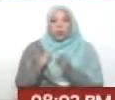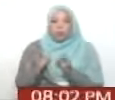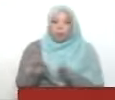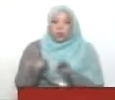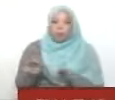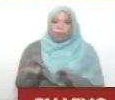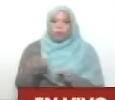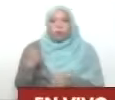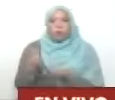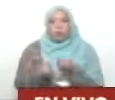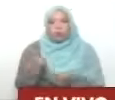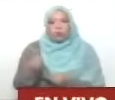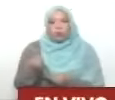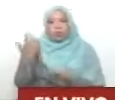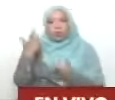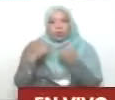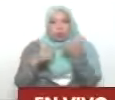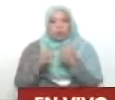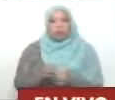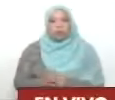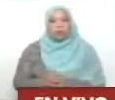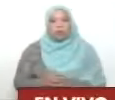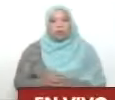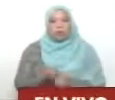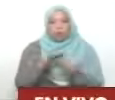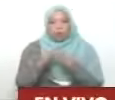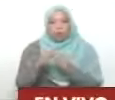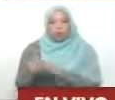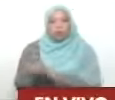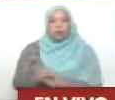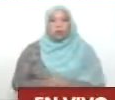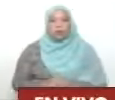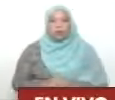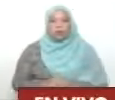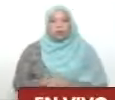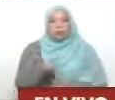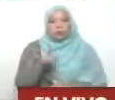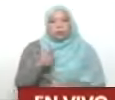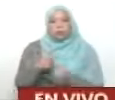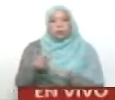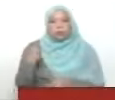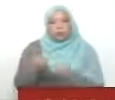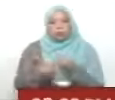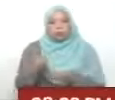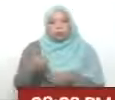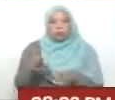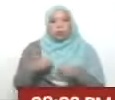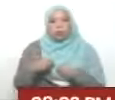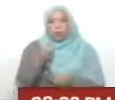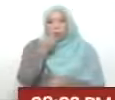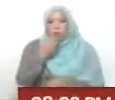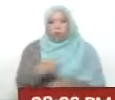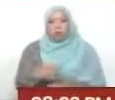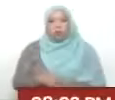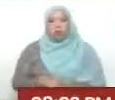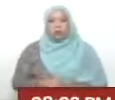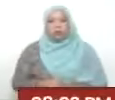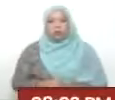verdaderamente como quería el comandante Chávez, la comuna del Maizal, así como hay otras comunas muy buenas.